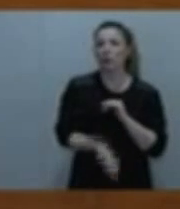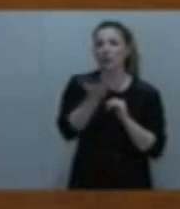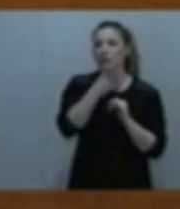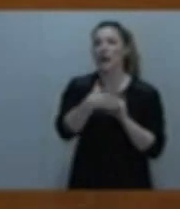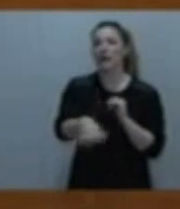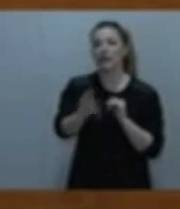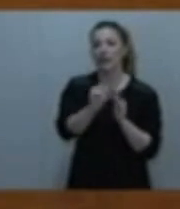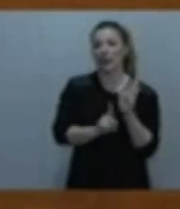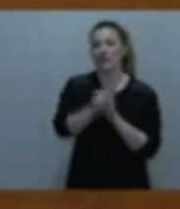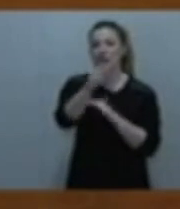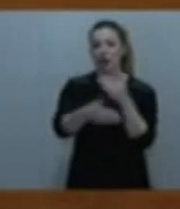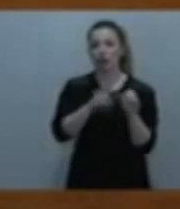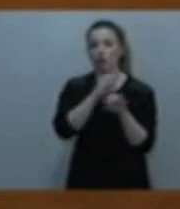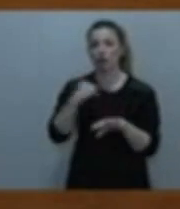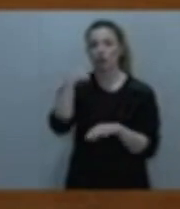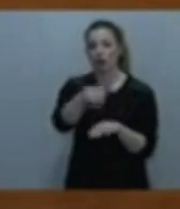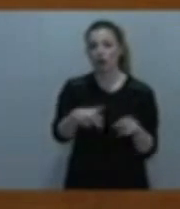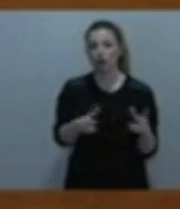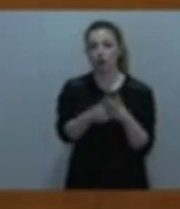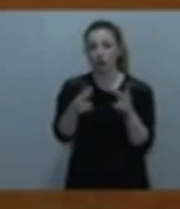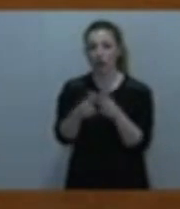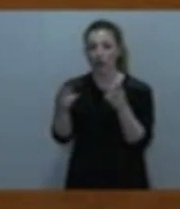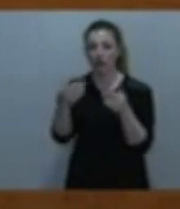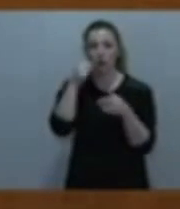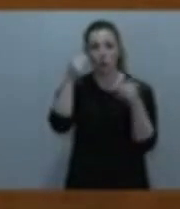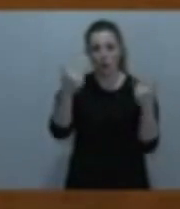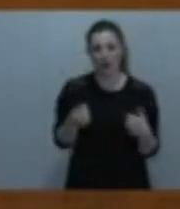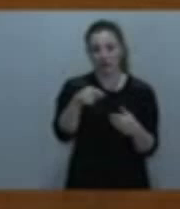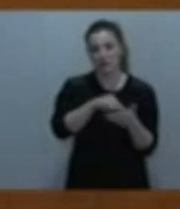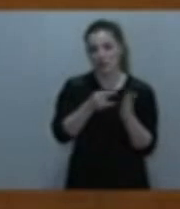el desarrollo histórico de las sociedades humanas y otros sistemas complejos.